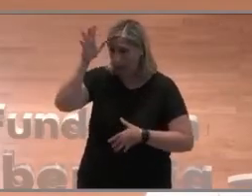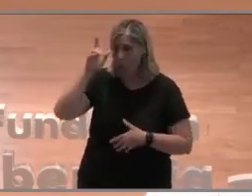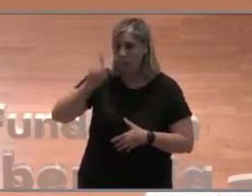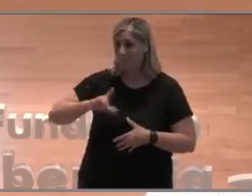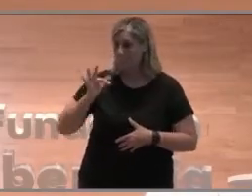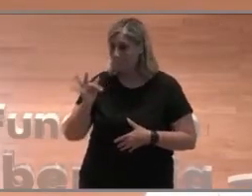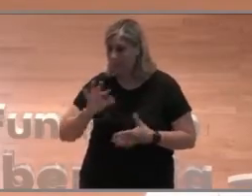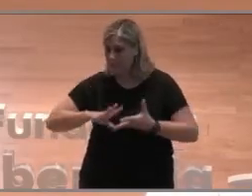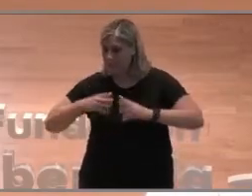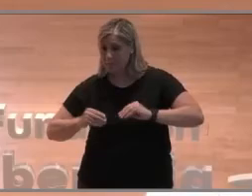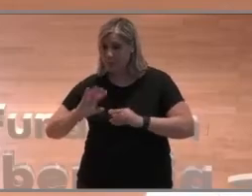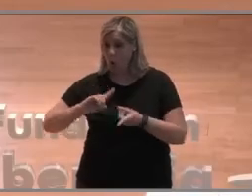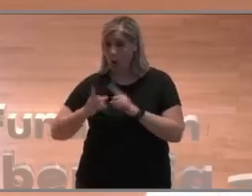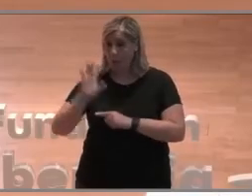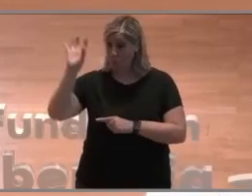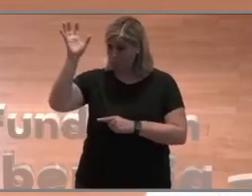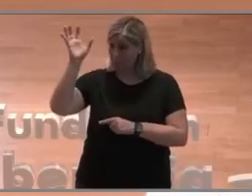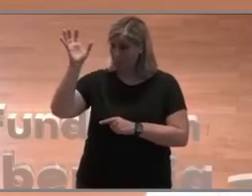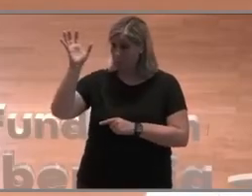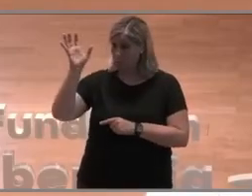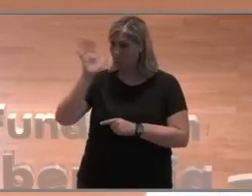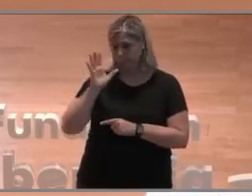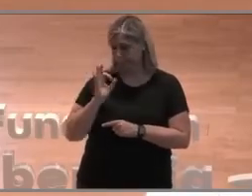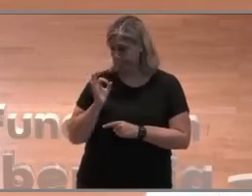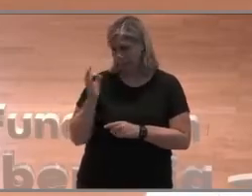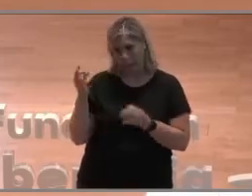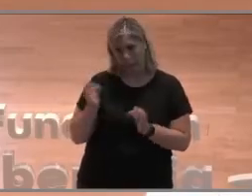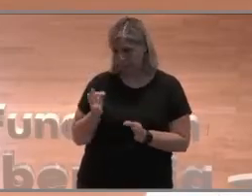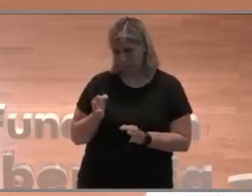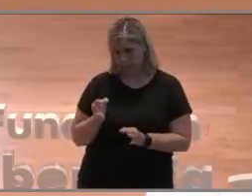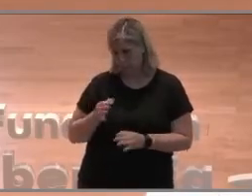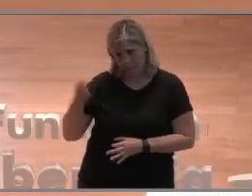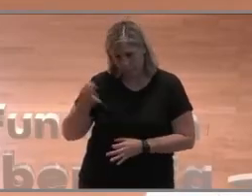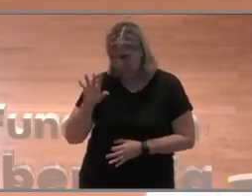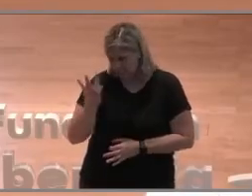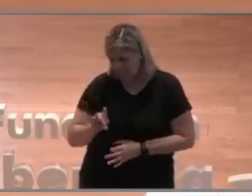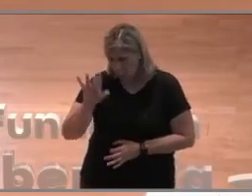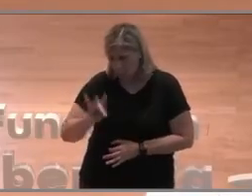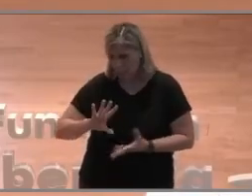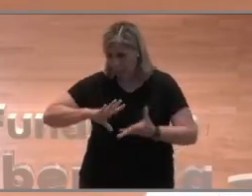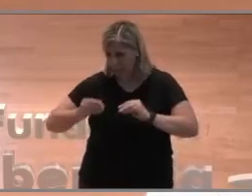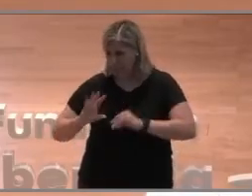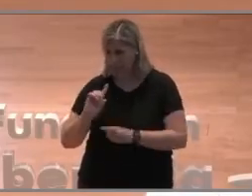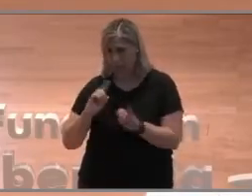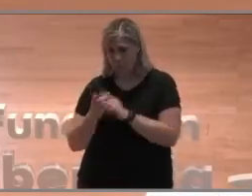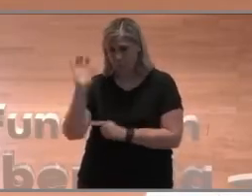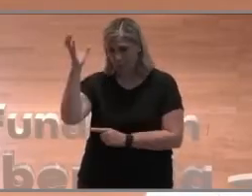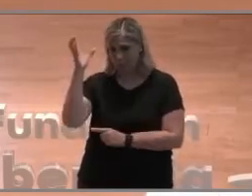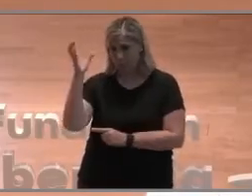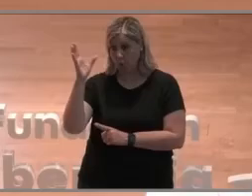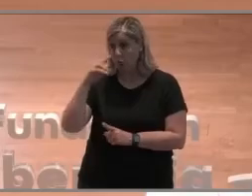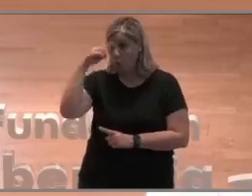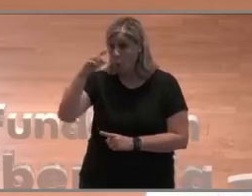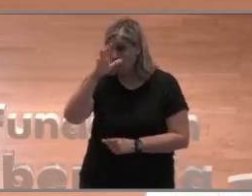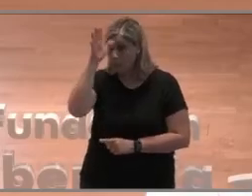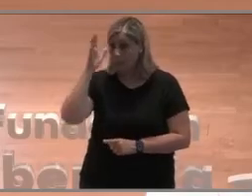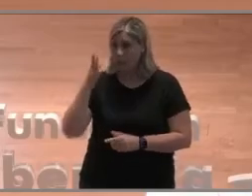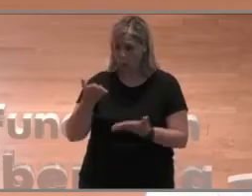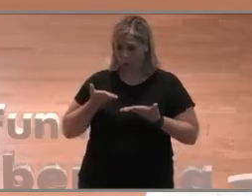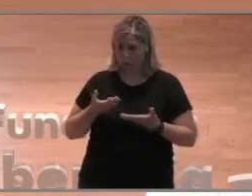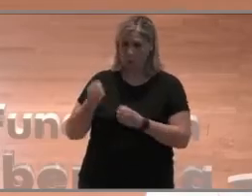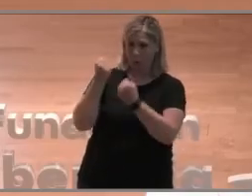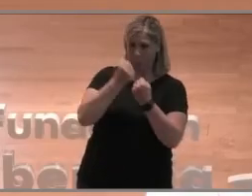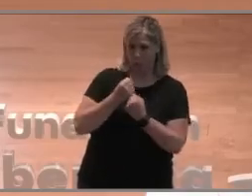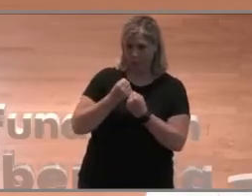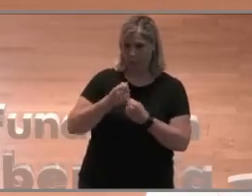climático, es impepinable, tenemos que hacerla, y la cultura del calor nos puede ayudar a protegernos y dar